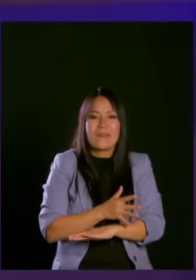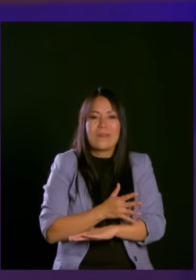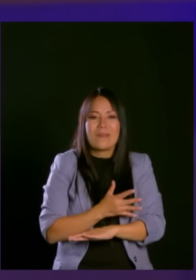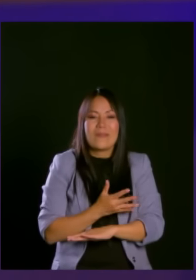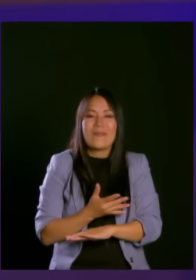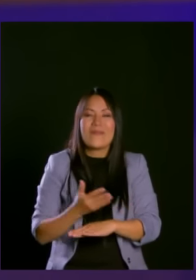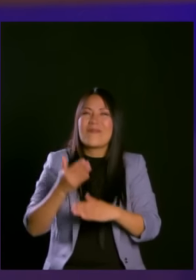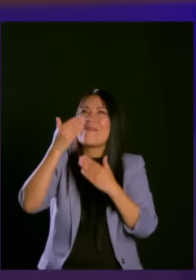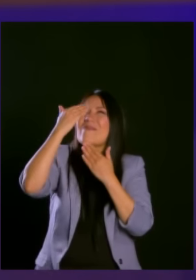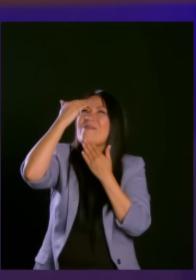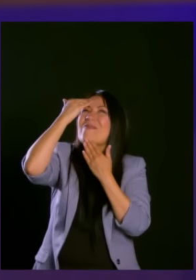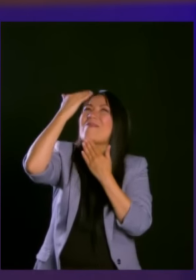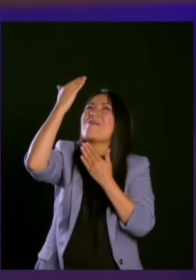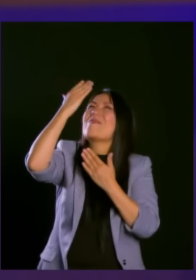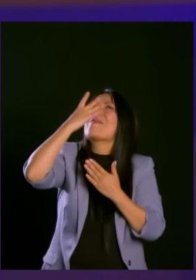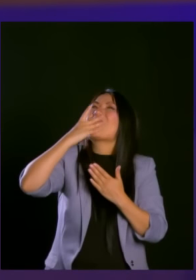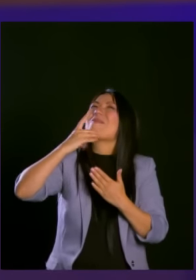Gracias.